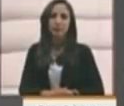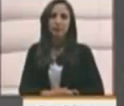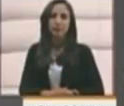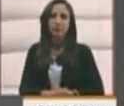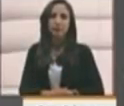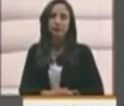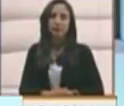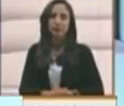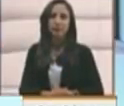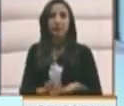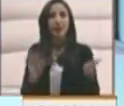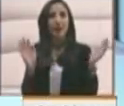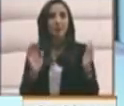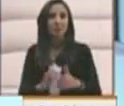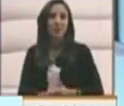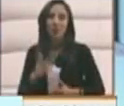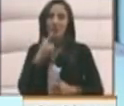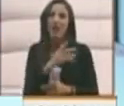este regalo